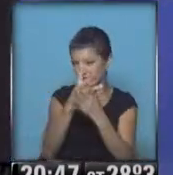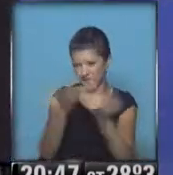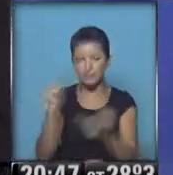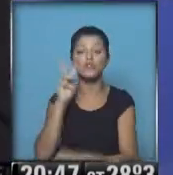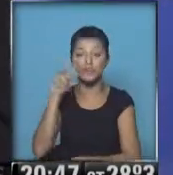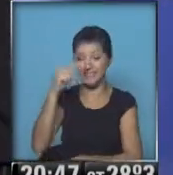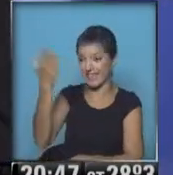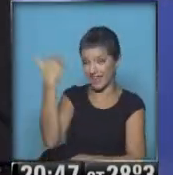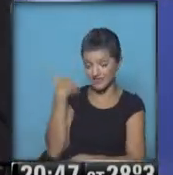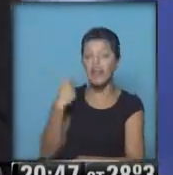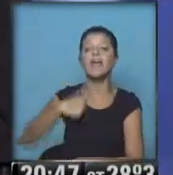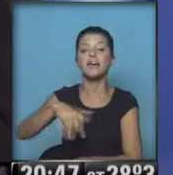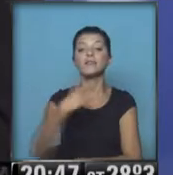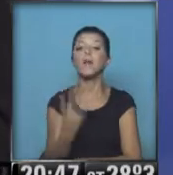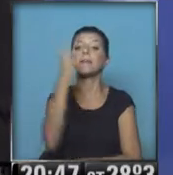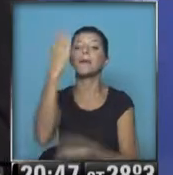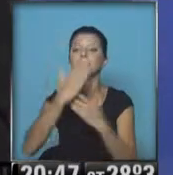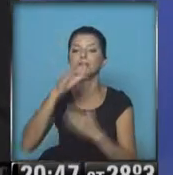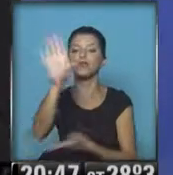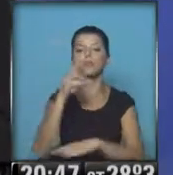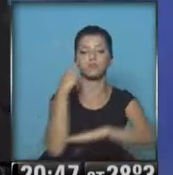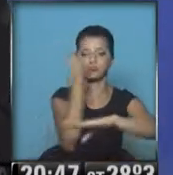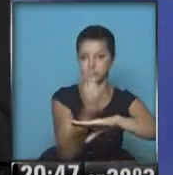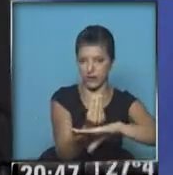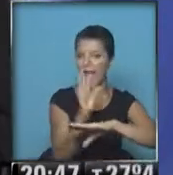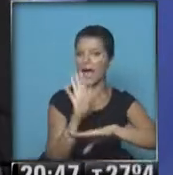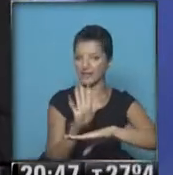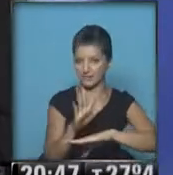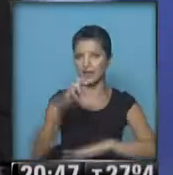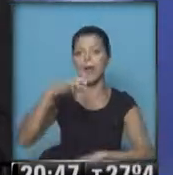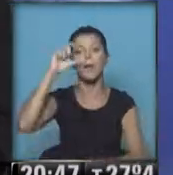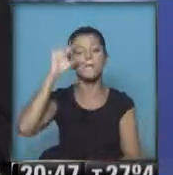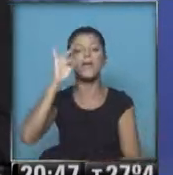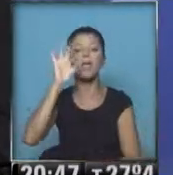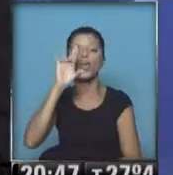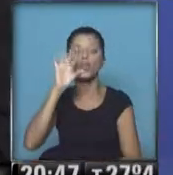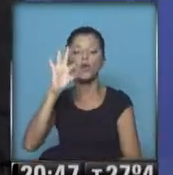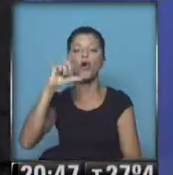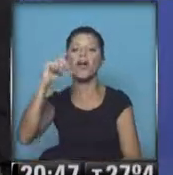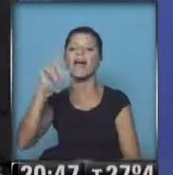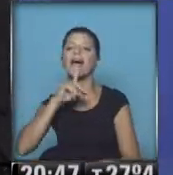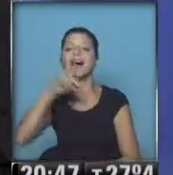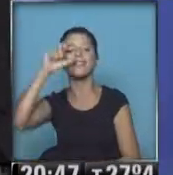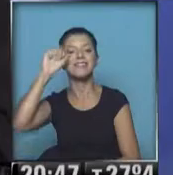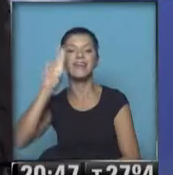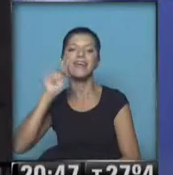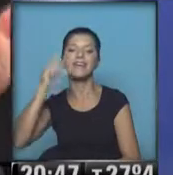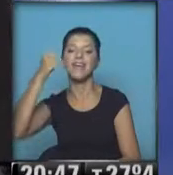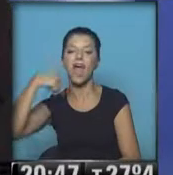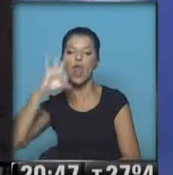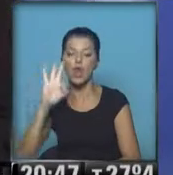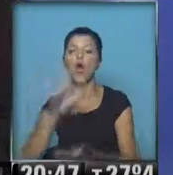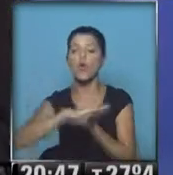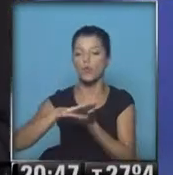iba a nombrar al nuevo primer ministro en el Perú. Esto pasó. Pedro Cateriano es el nuevo jefe de gabinete de ministros